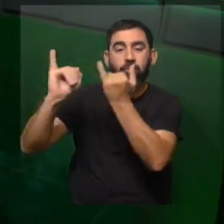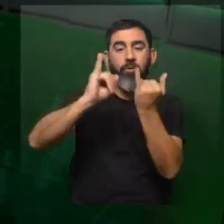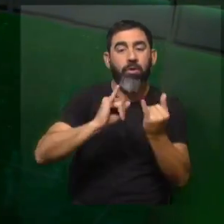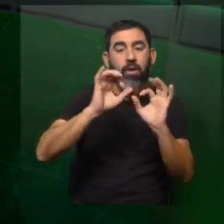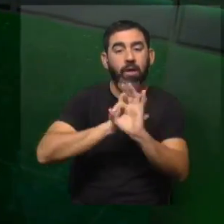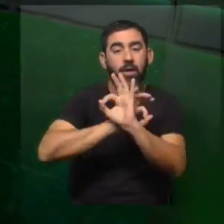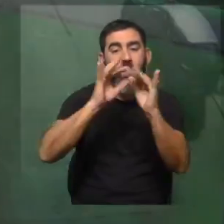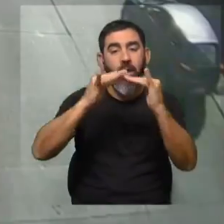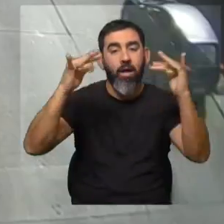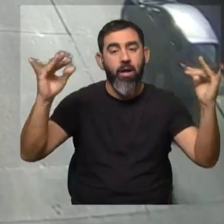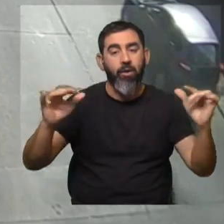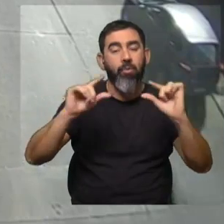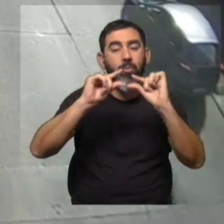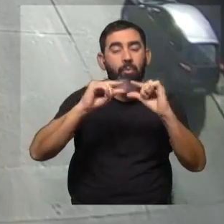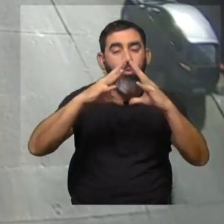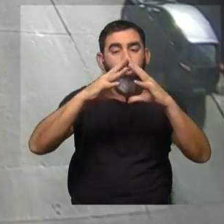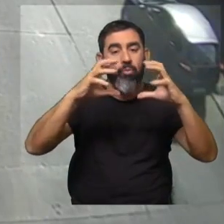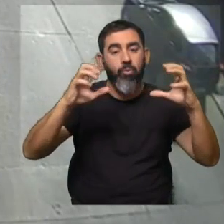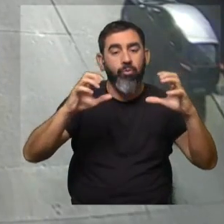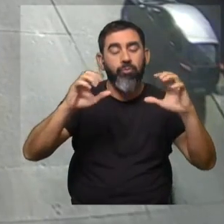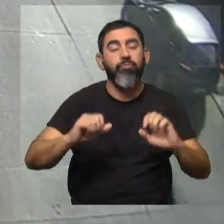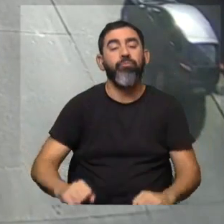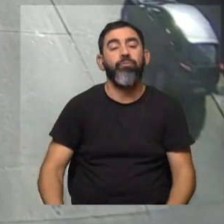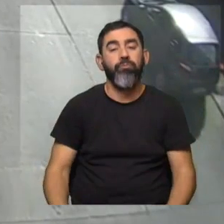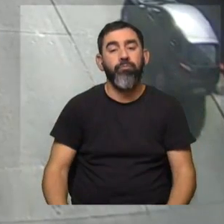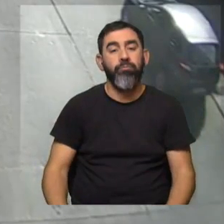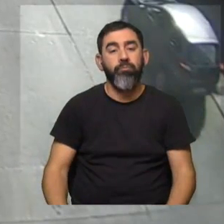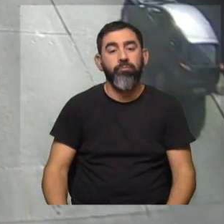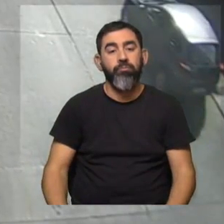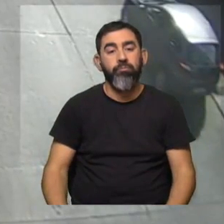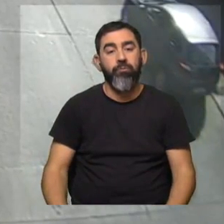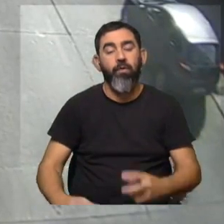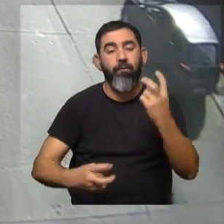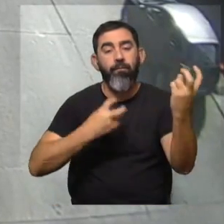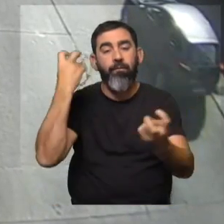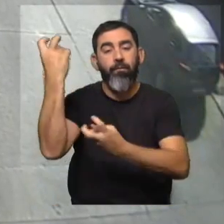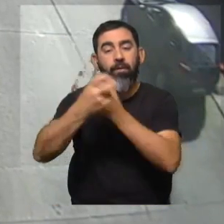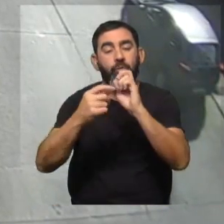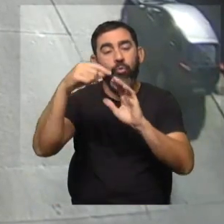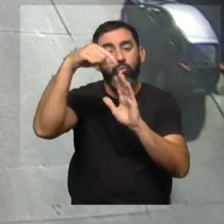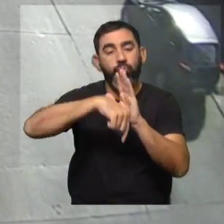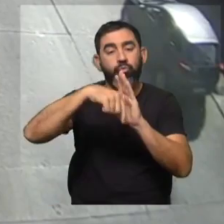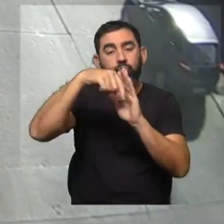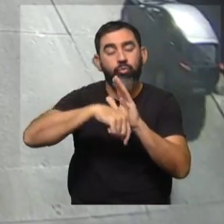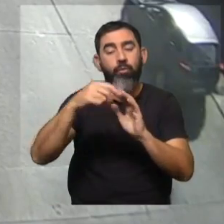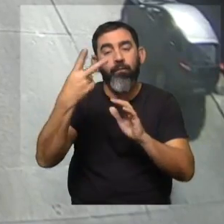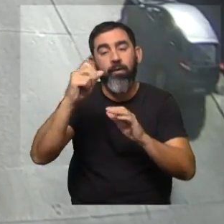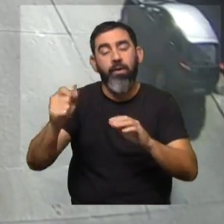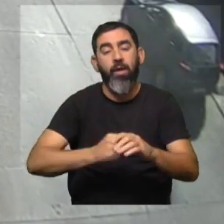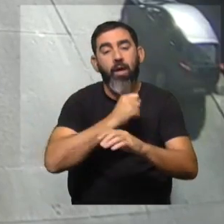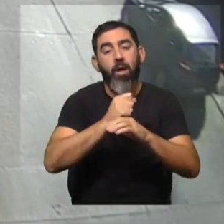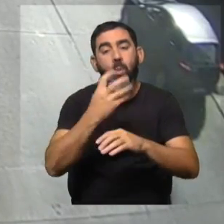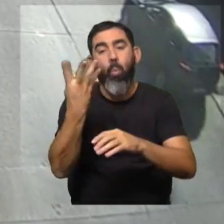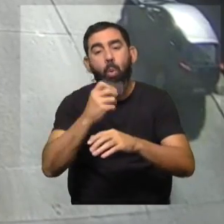a seguir con el siro claro el bonuboso periodo de nuboso y descenso de temperatura dice inumet Con vientos soplando del sur al sureste entre 20 a 40